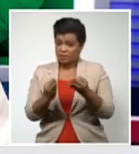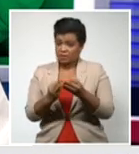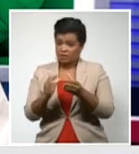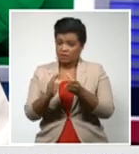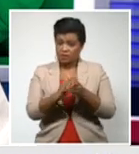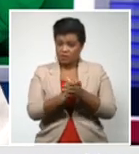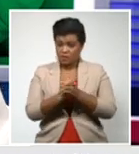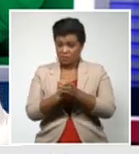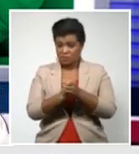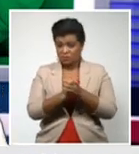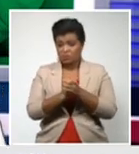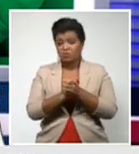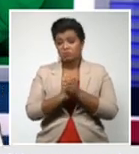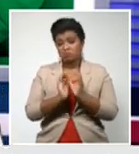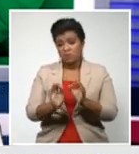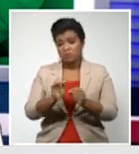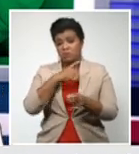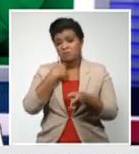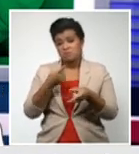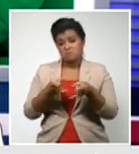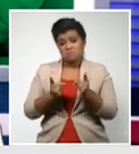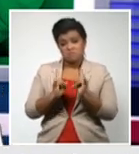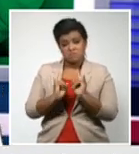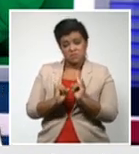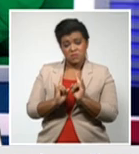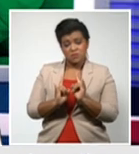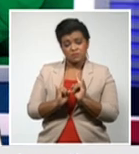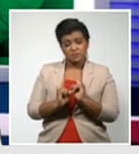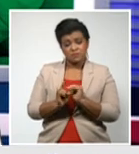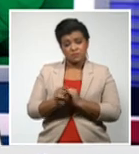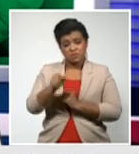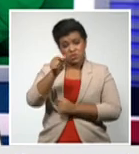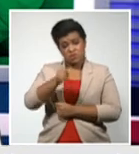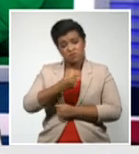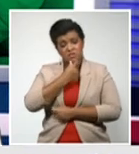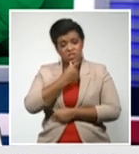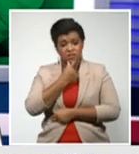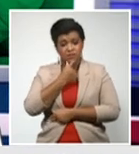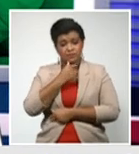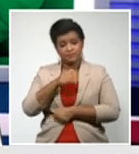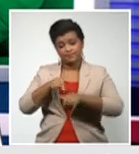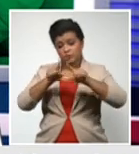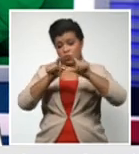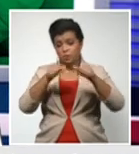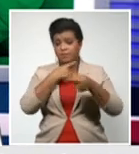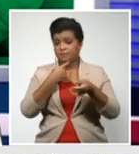amistades por el fallecimiento de este paciente en nuestro país.